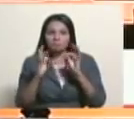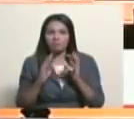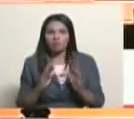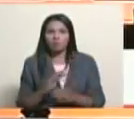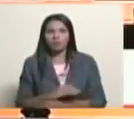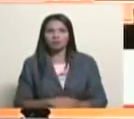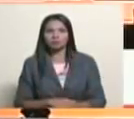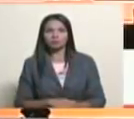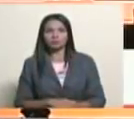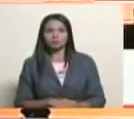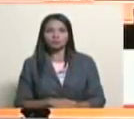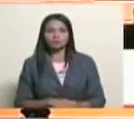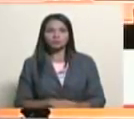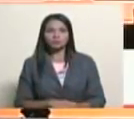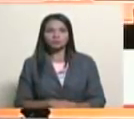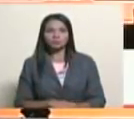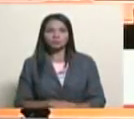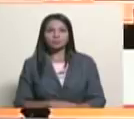así ha sido.